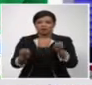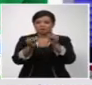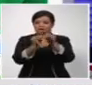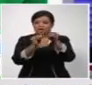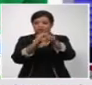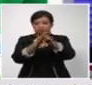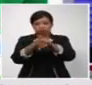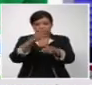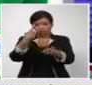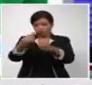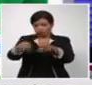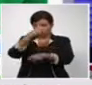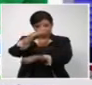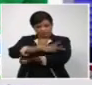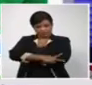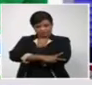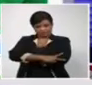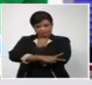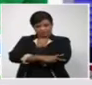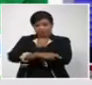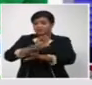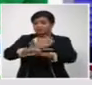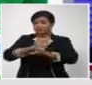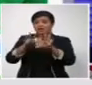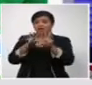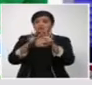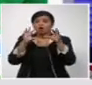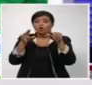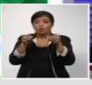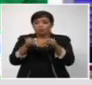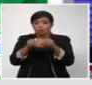extranjero. Y ya se acumulan